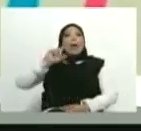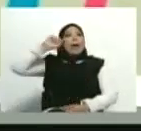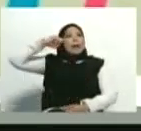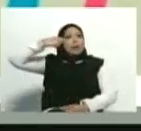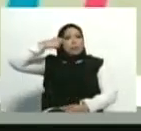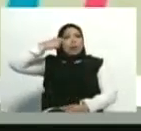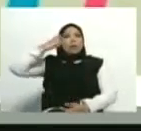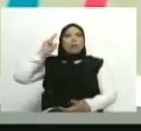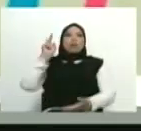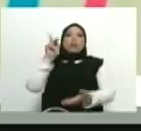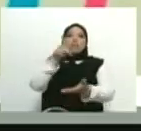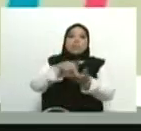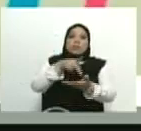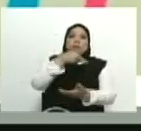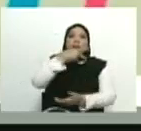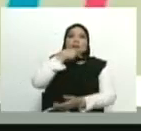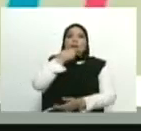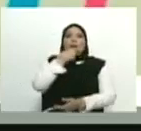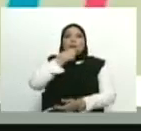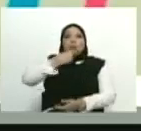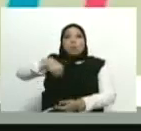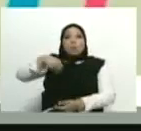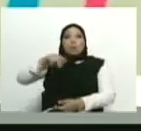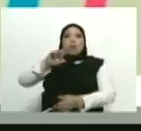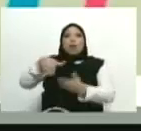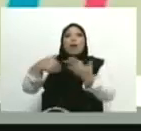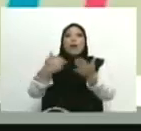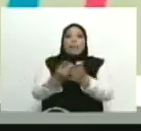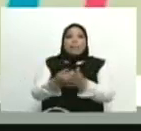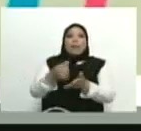en noviembre a Egipto, llegamos por el Cairo.